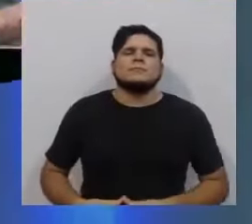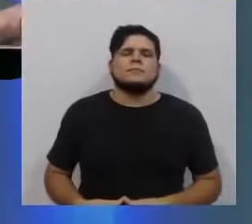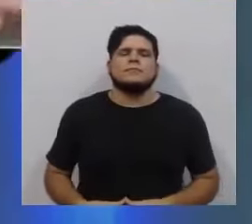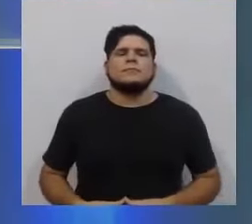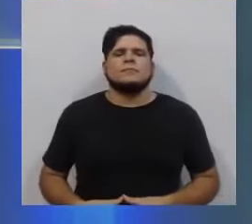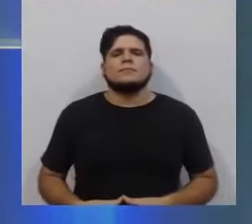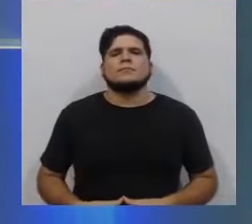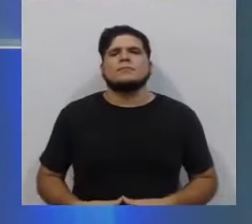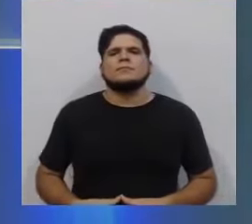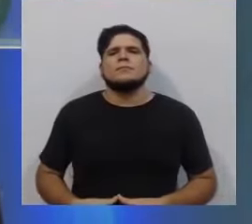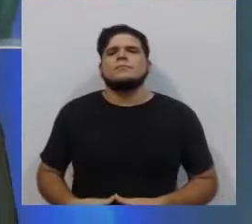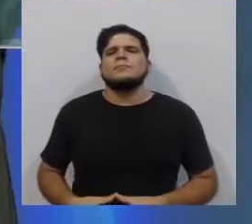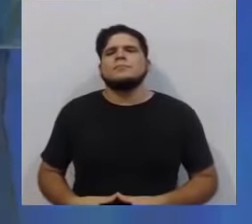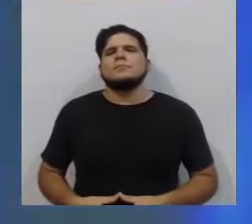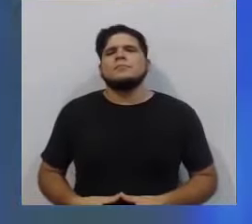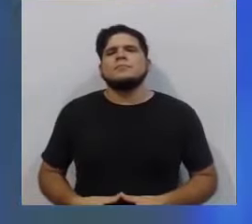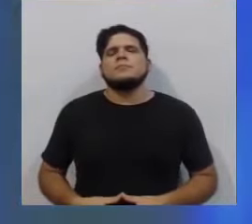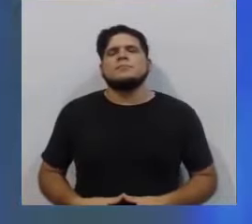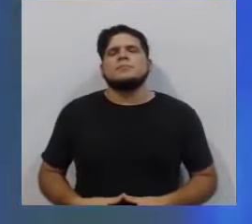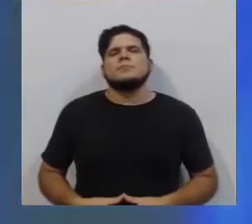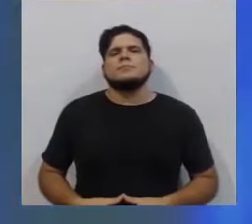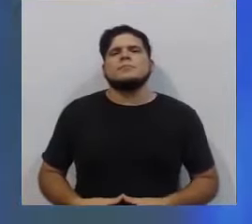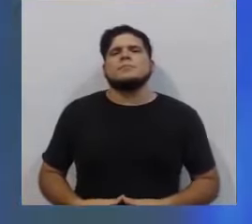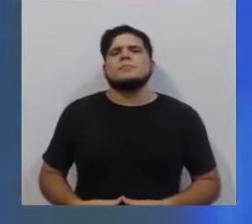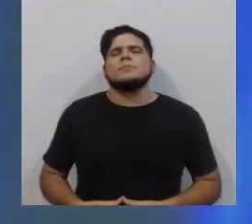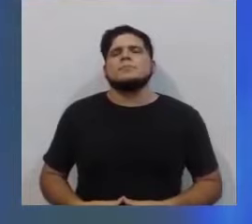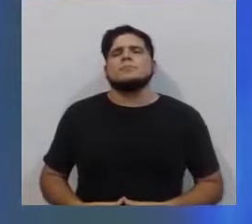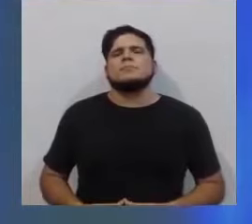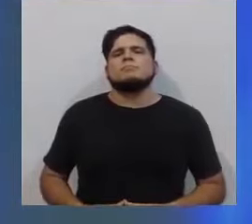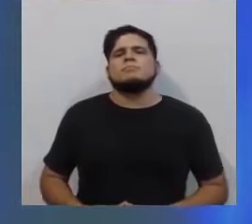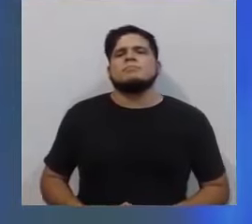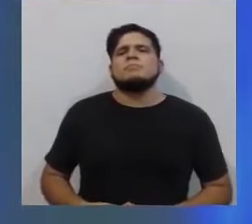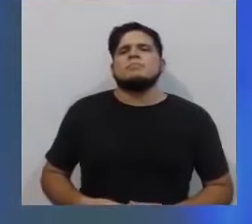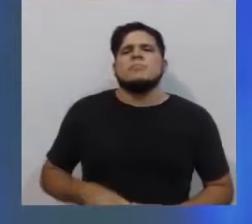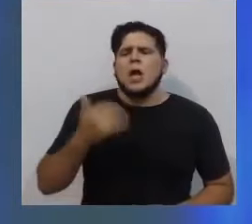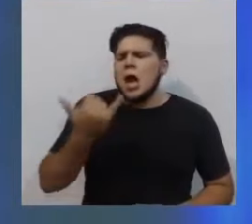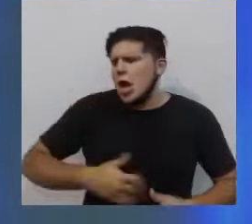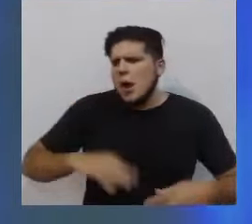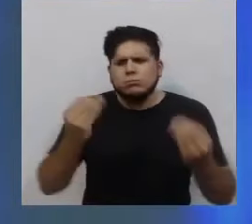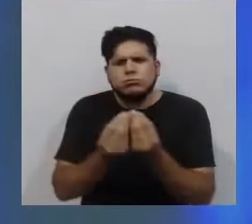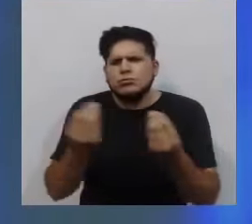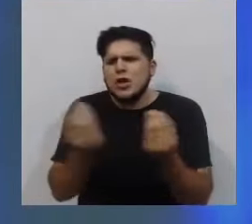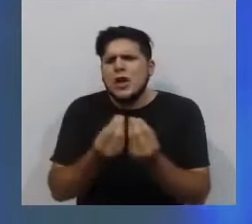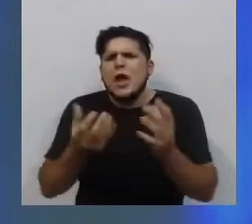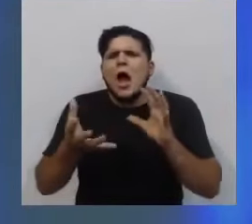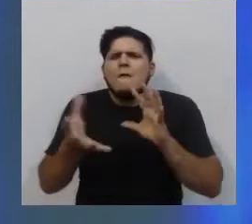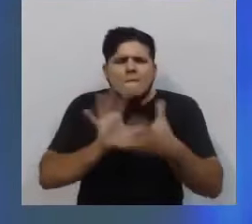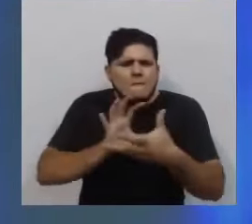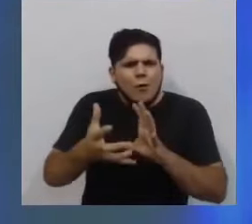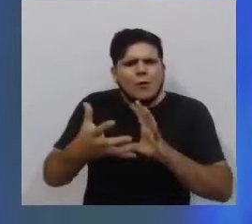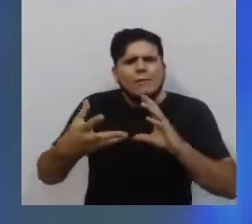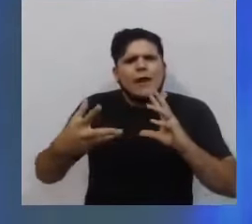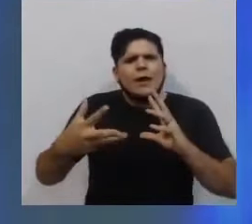muy sencillas tome libros de la biblia y comience a leerlos si usted dice voy a estudiar los proverbios